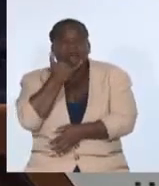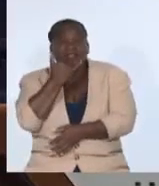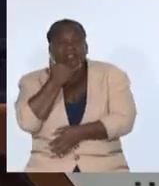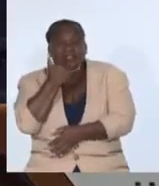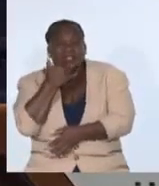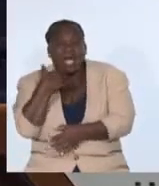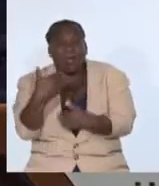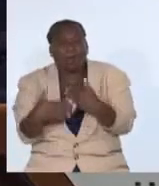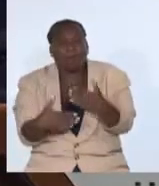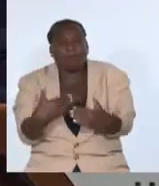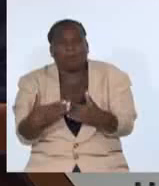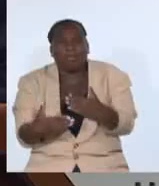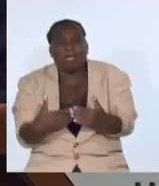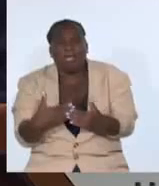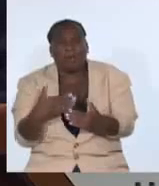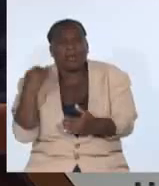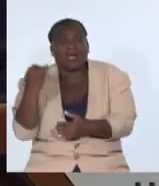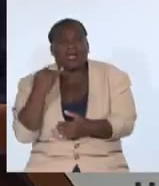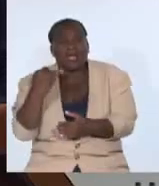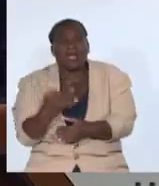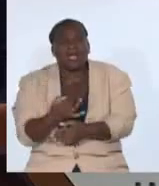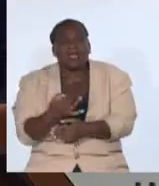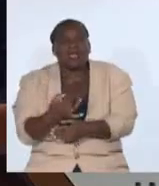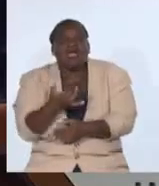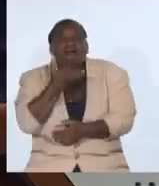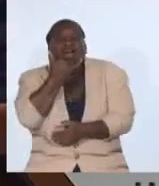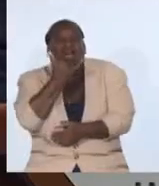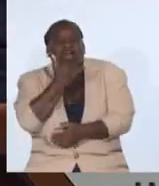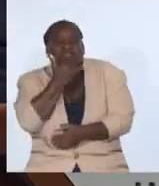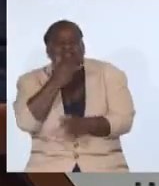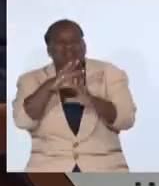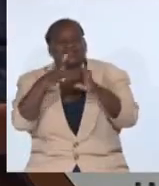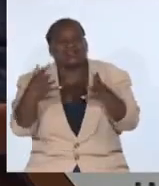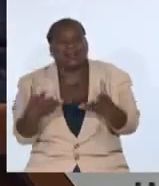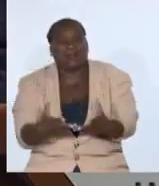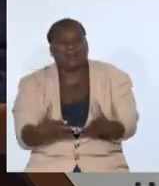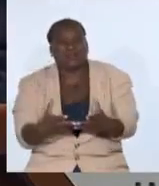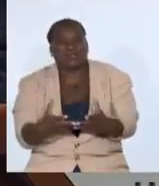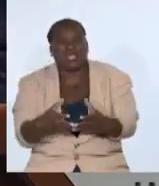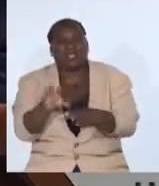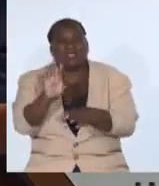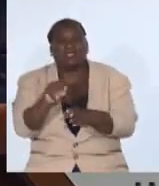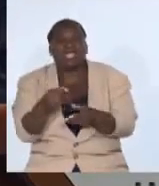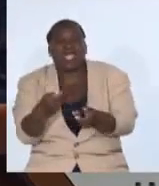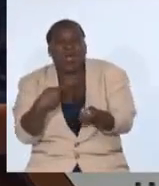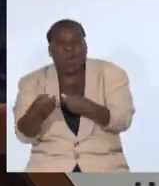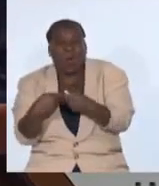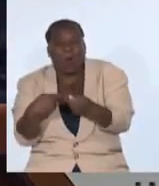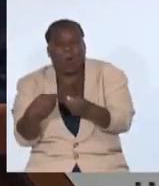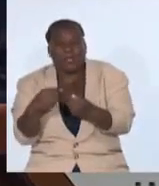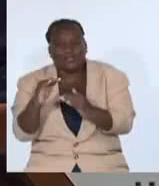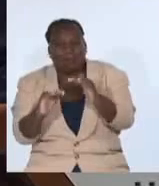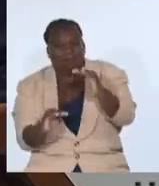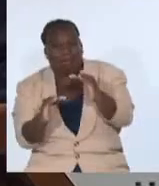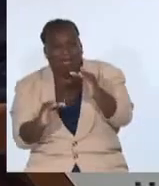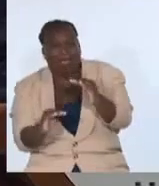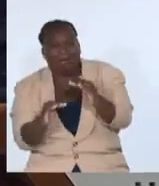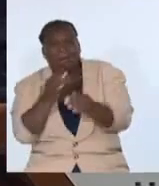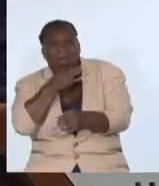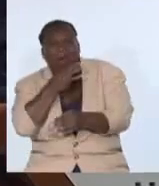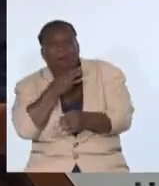multidimensional que sufre el mundo de los desajustes cíclicos del comercio y las finanzas internacionales